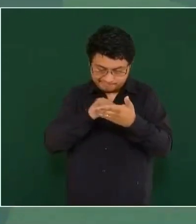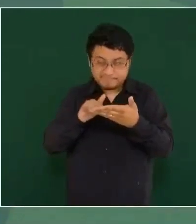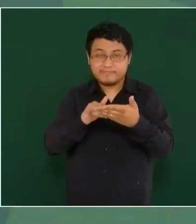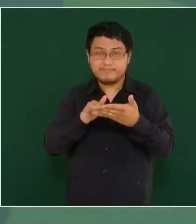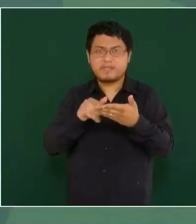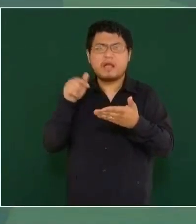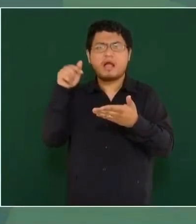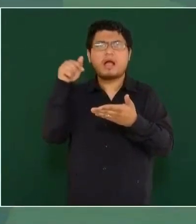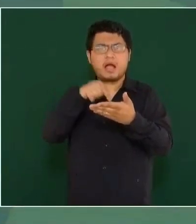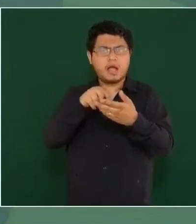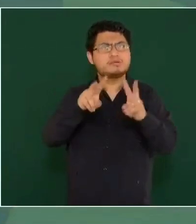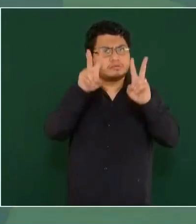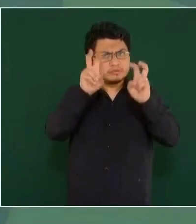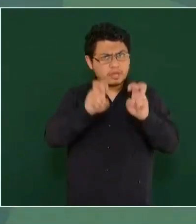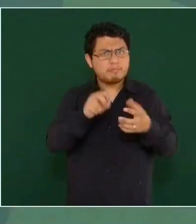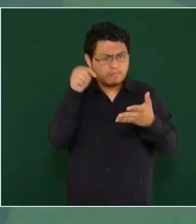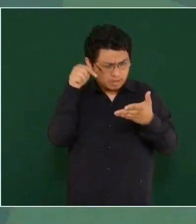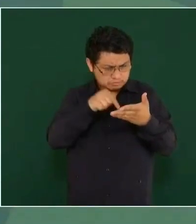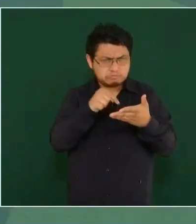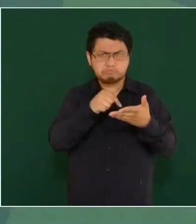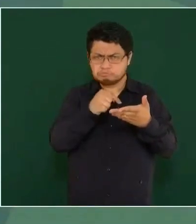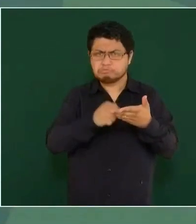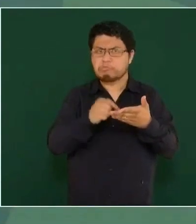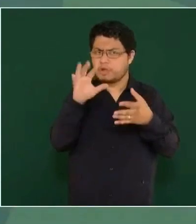se toquen estos temas